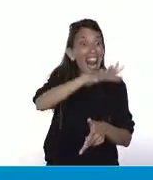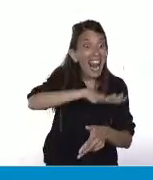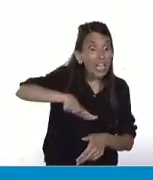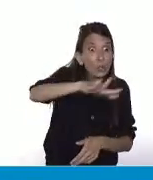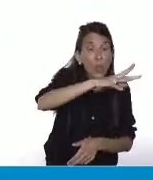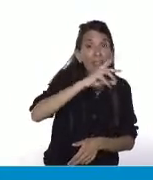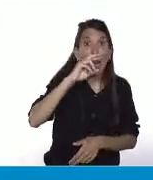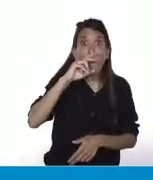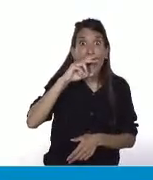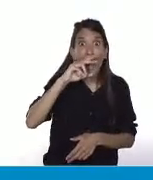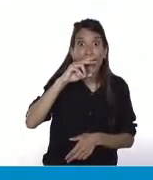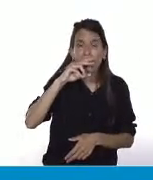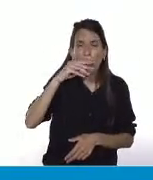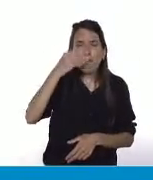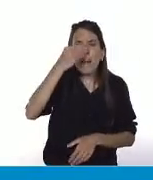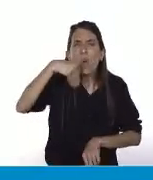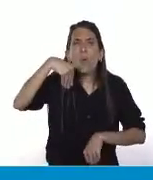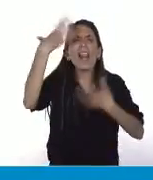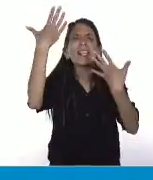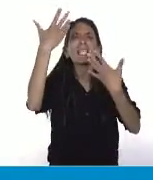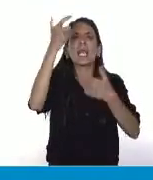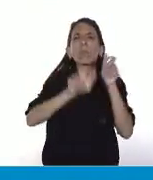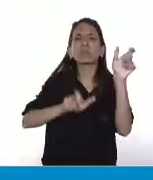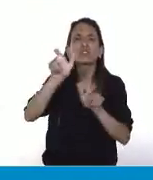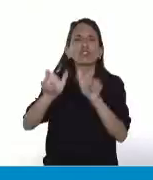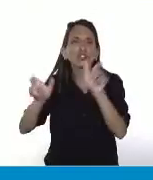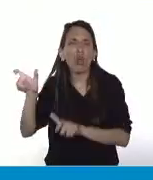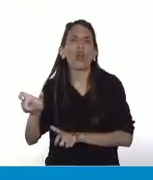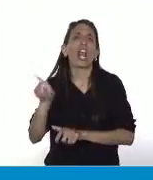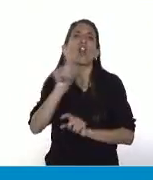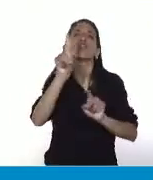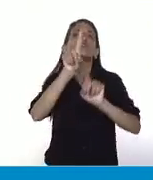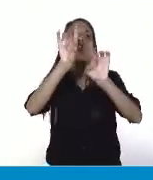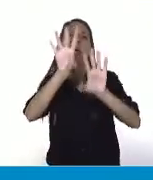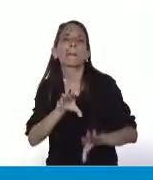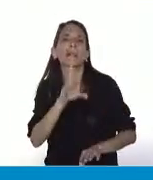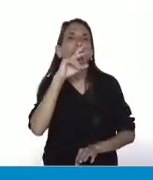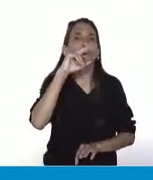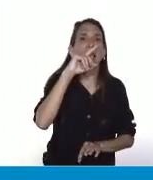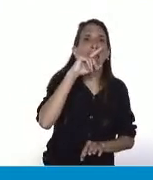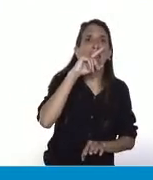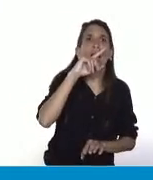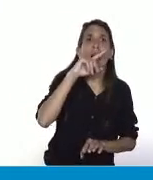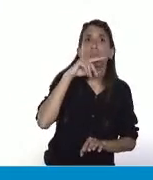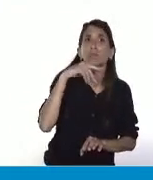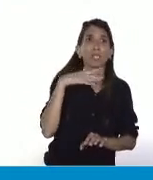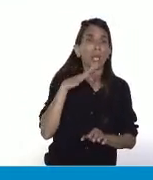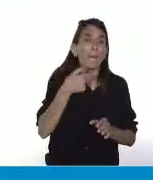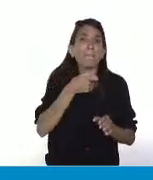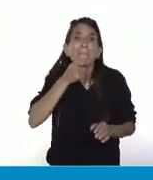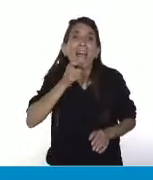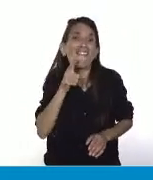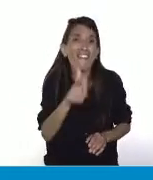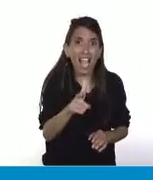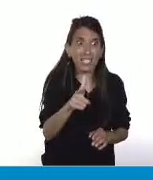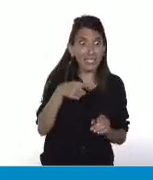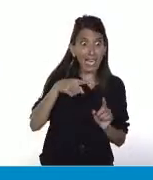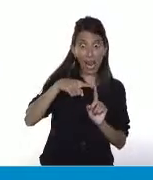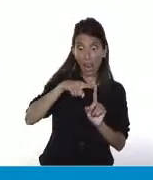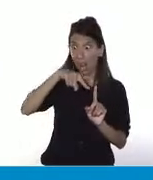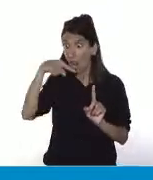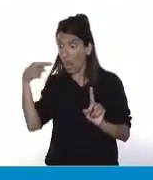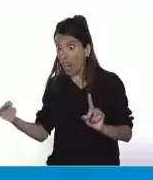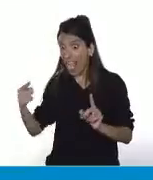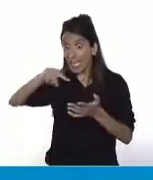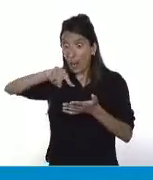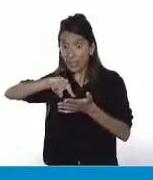visite nuestra ciudad, es más fácil salir a Capital Federal que salir al interior de la provincia. Y ahí